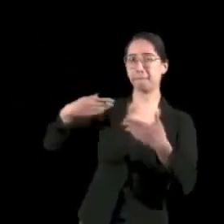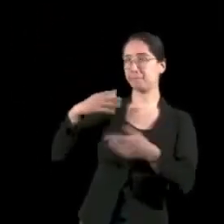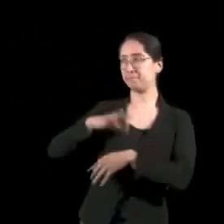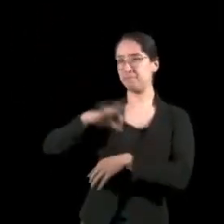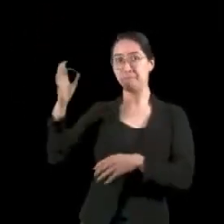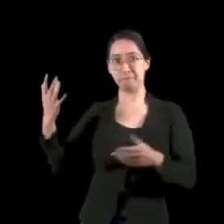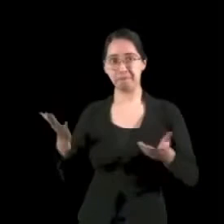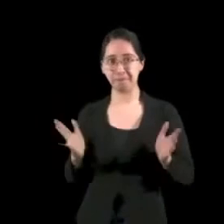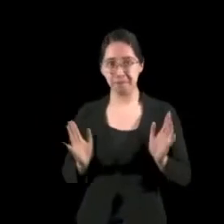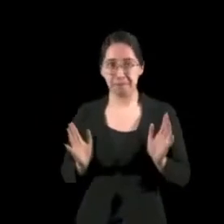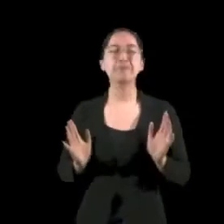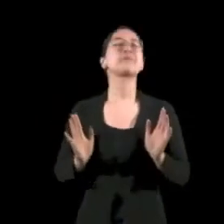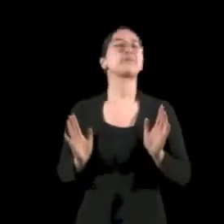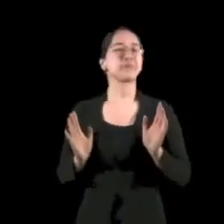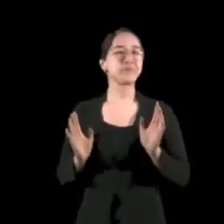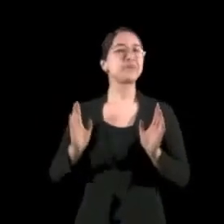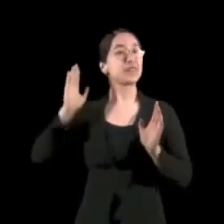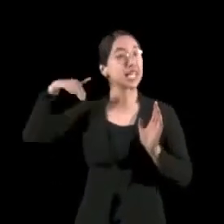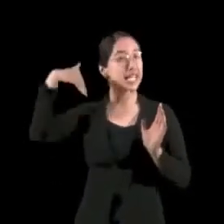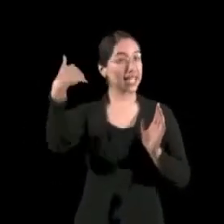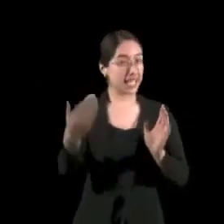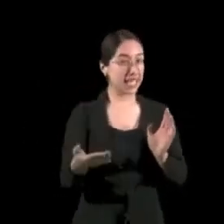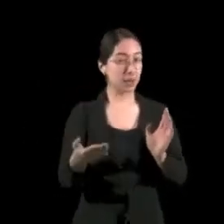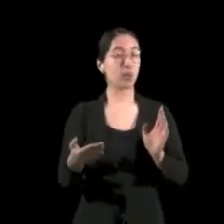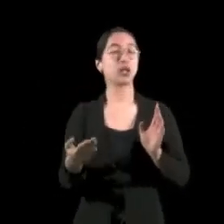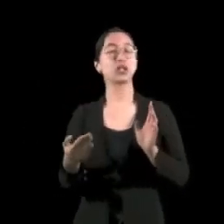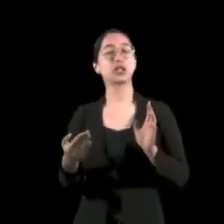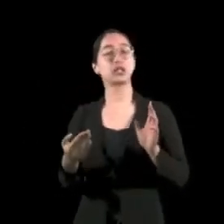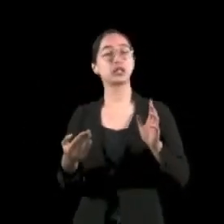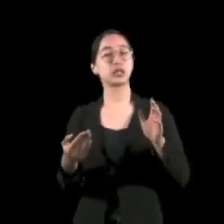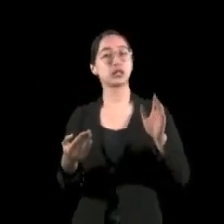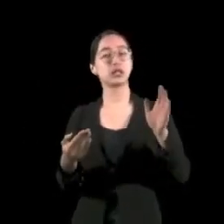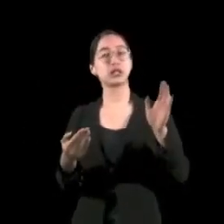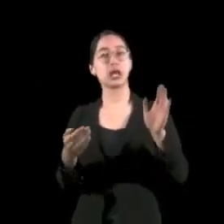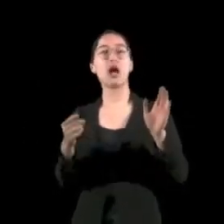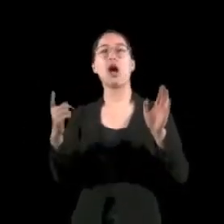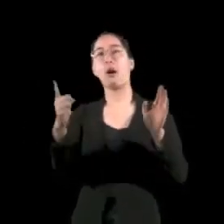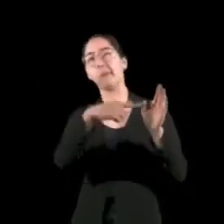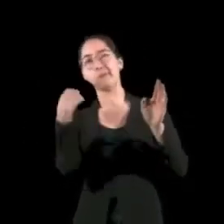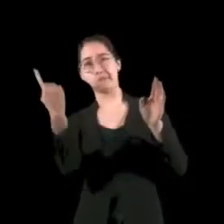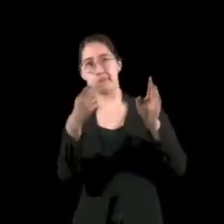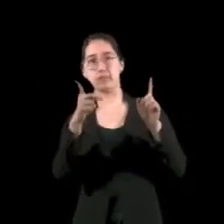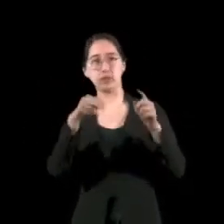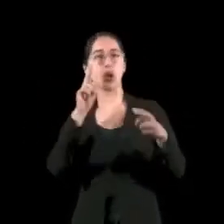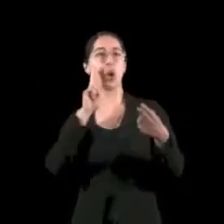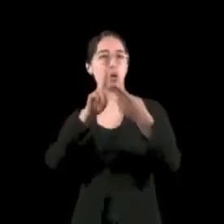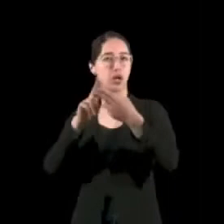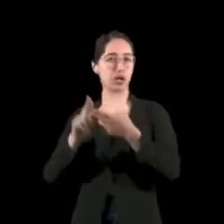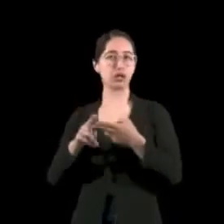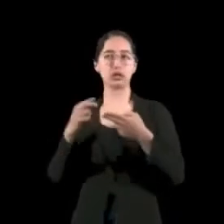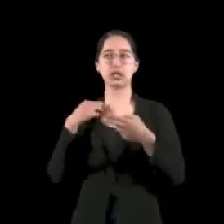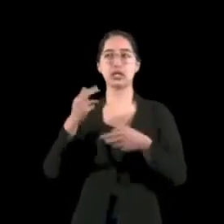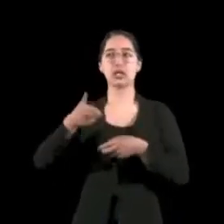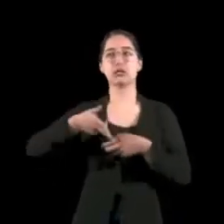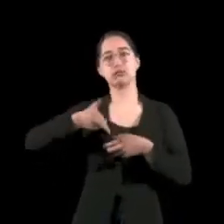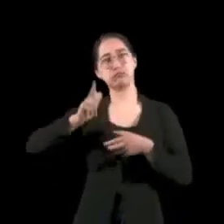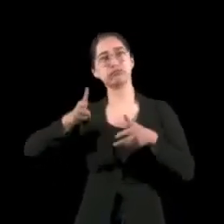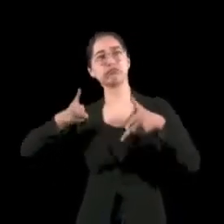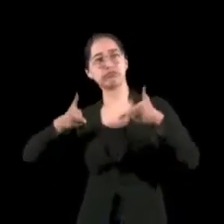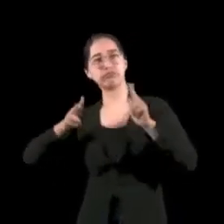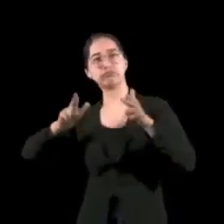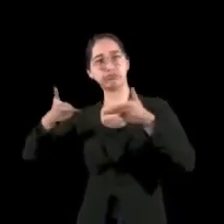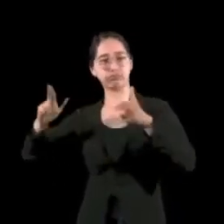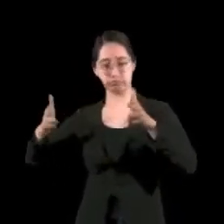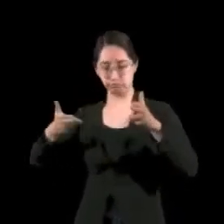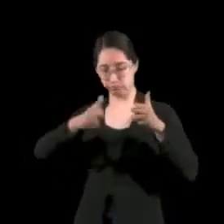Después, lo otro conocido por toda la opinión, fueron las armas que se consiguieron, no